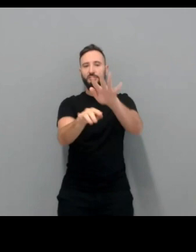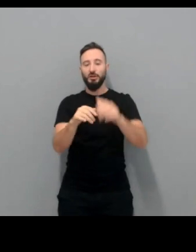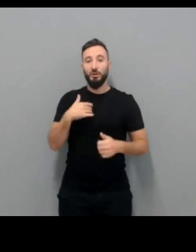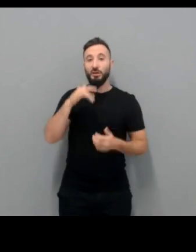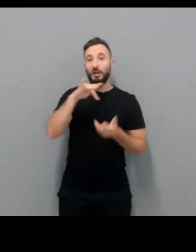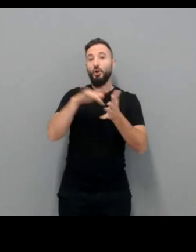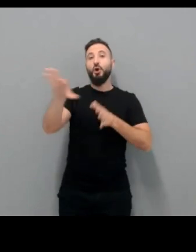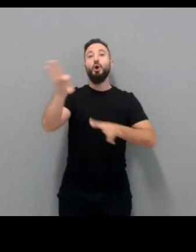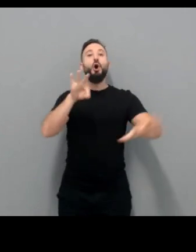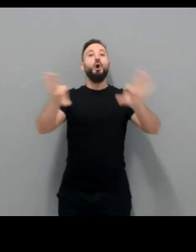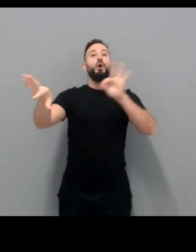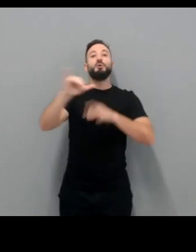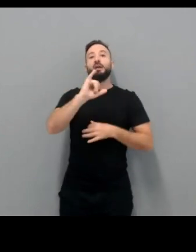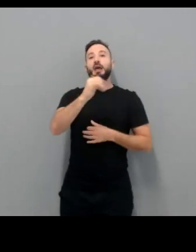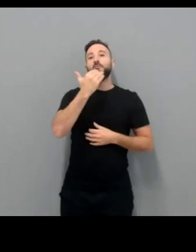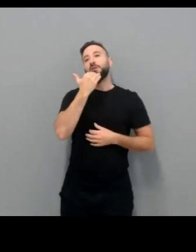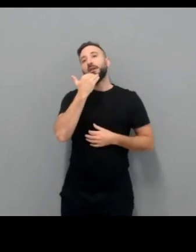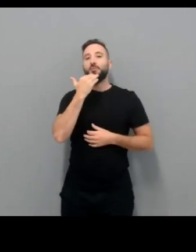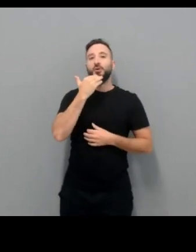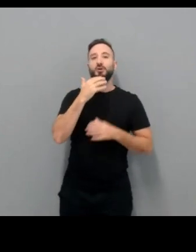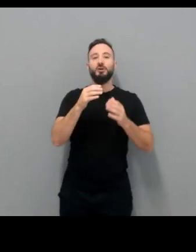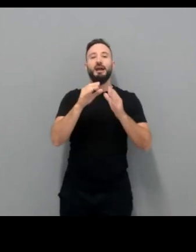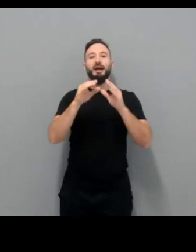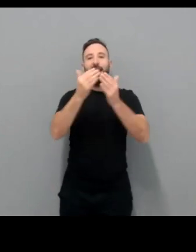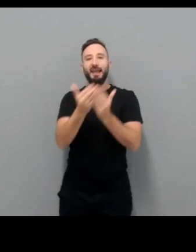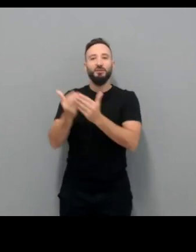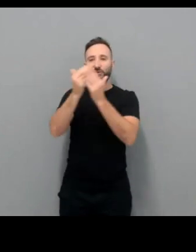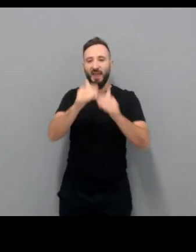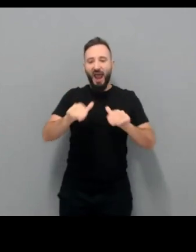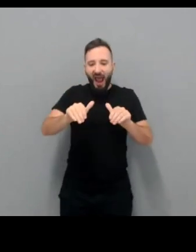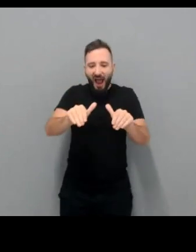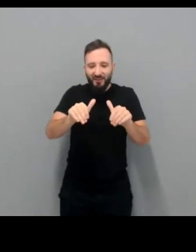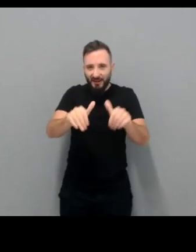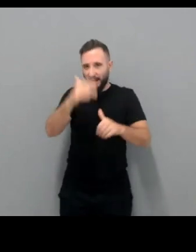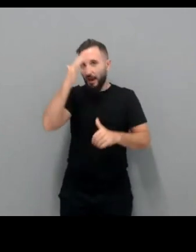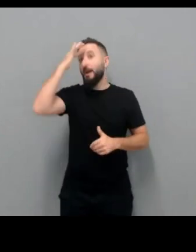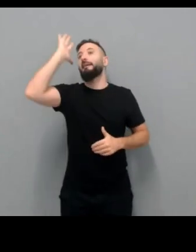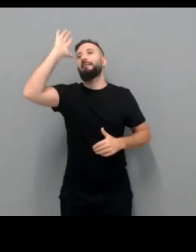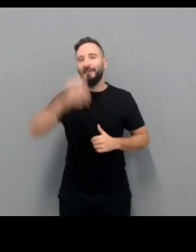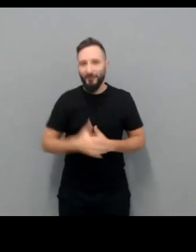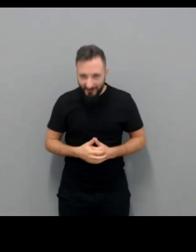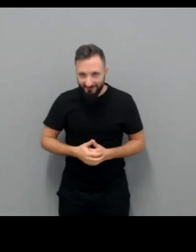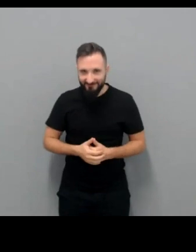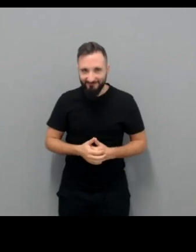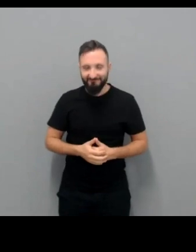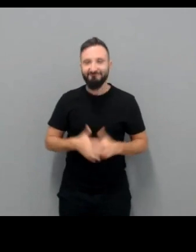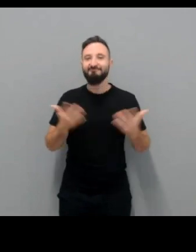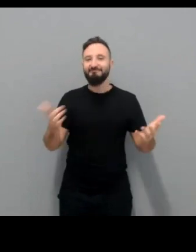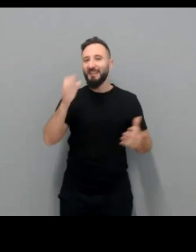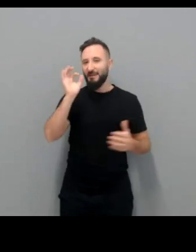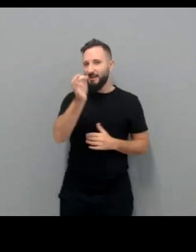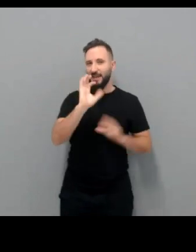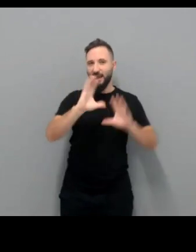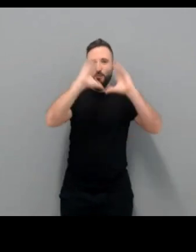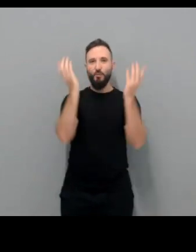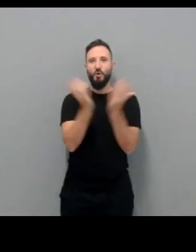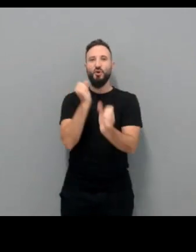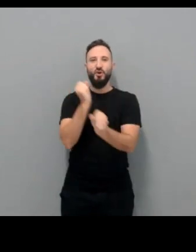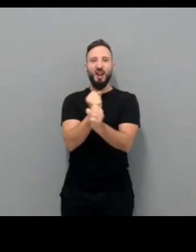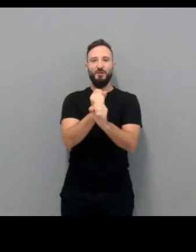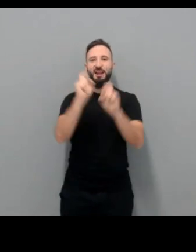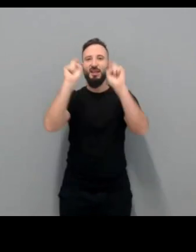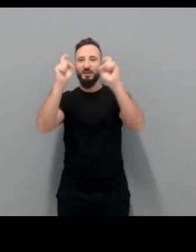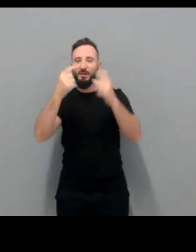algunas opciones, como estudiar alfarería. ¿Os imagináis el percal? La verdad que el mundo laboral y educativo no es muy